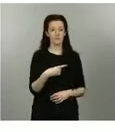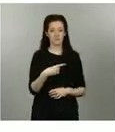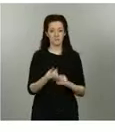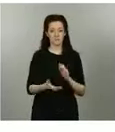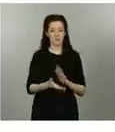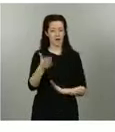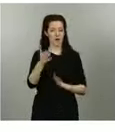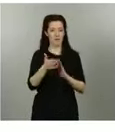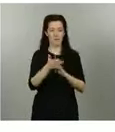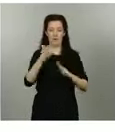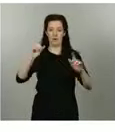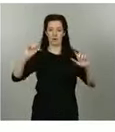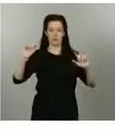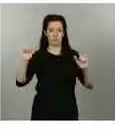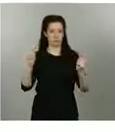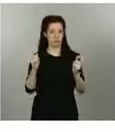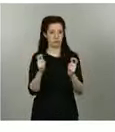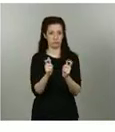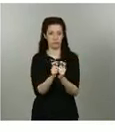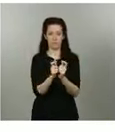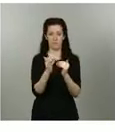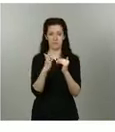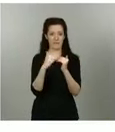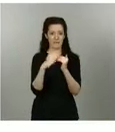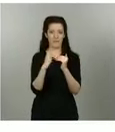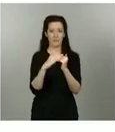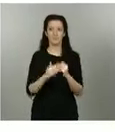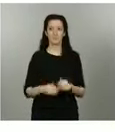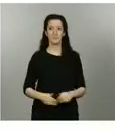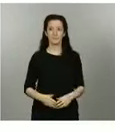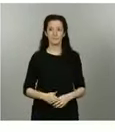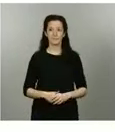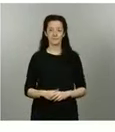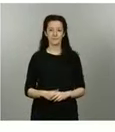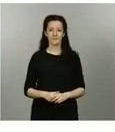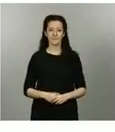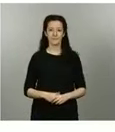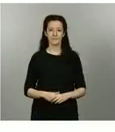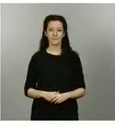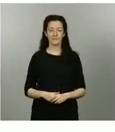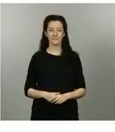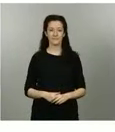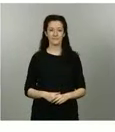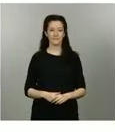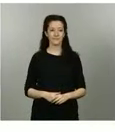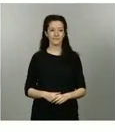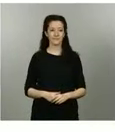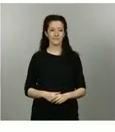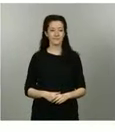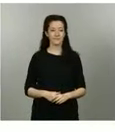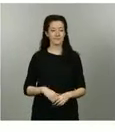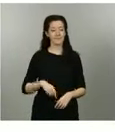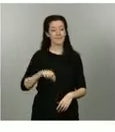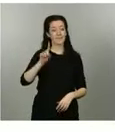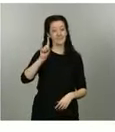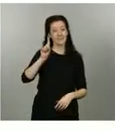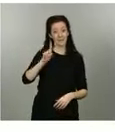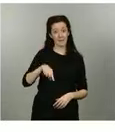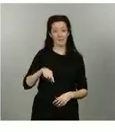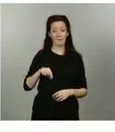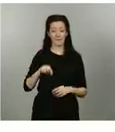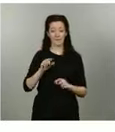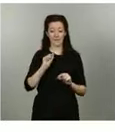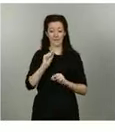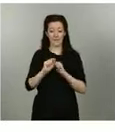muy bajos. Sin embargo, también pueden observar que la evolución de la epidemia ha sido muy diferente en los diferentes